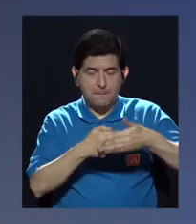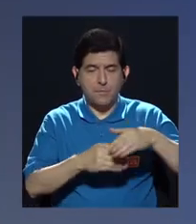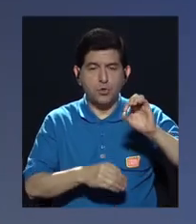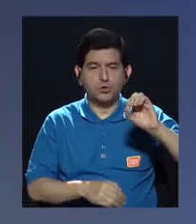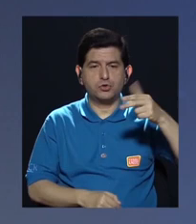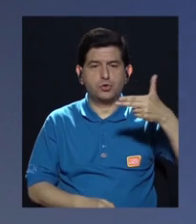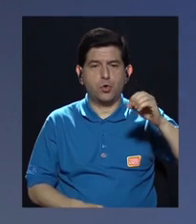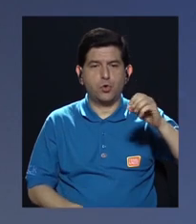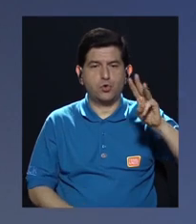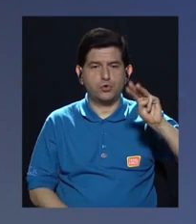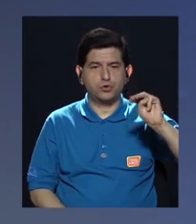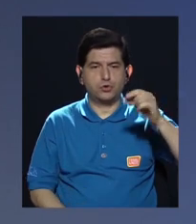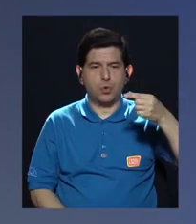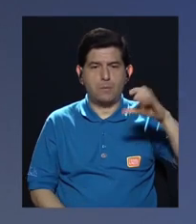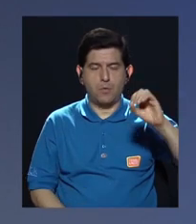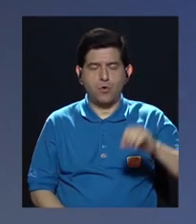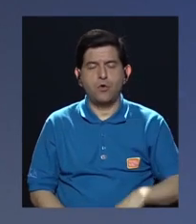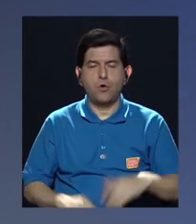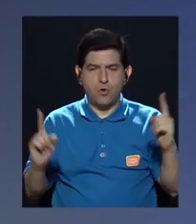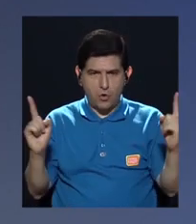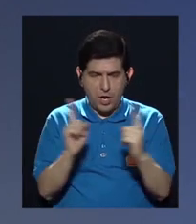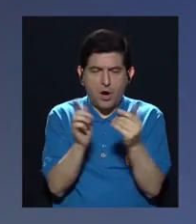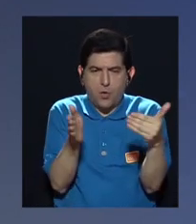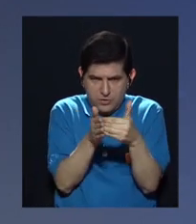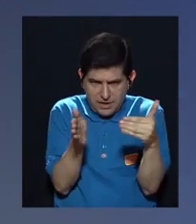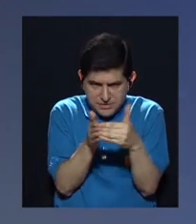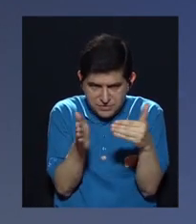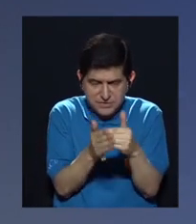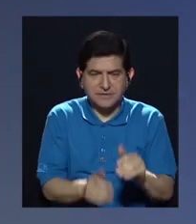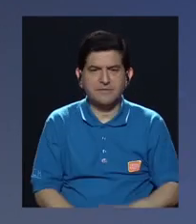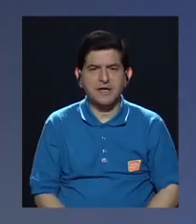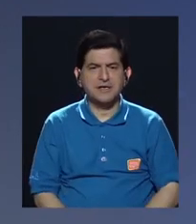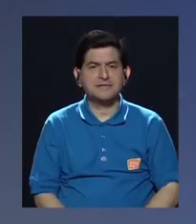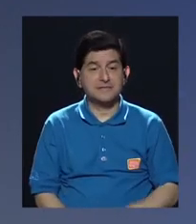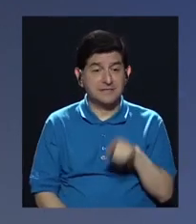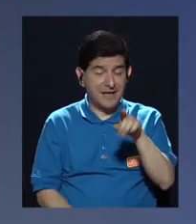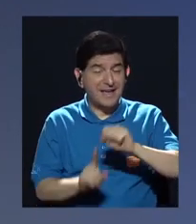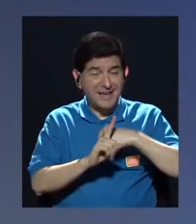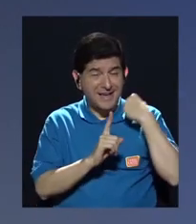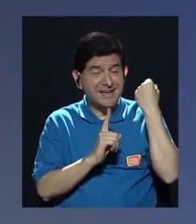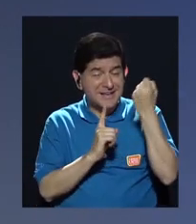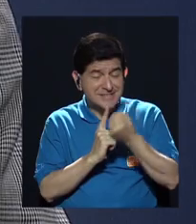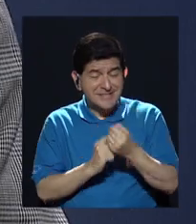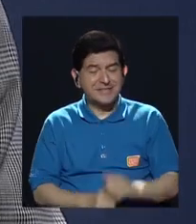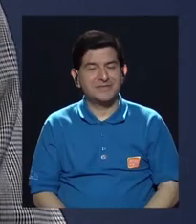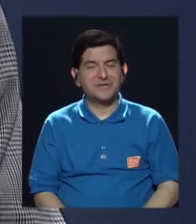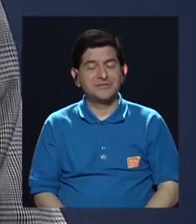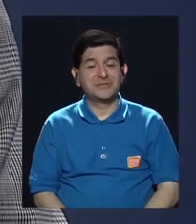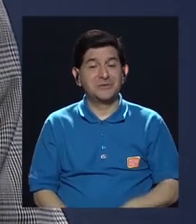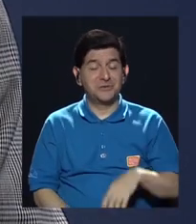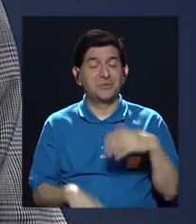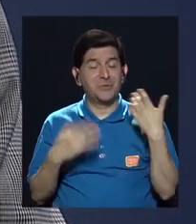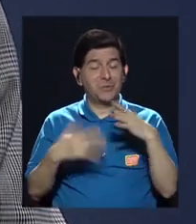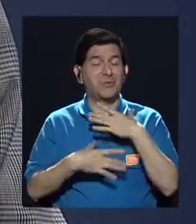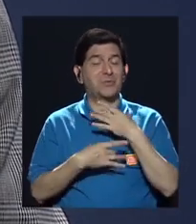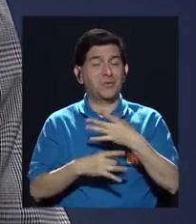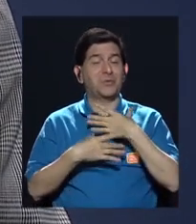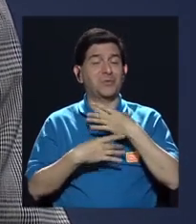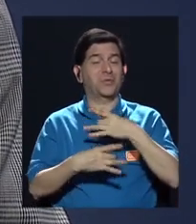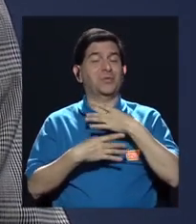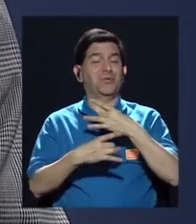Ochomogo, el reencuentro entre don Pepe y... El reencuentro, eso es todo un capítulo muy